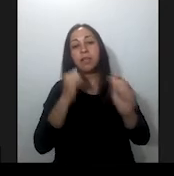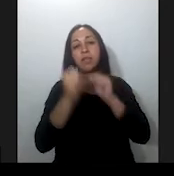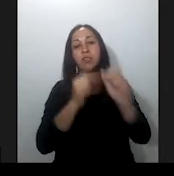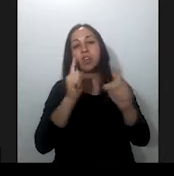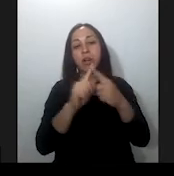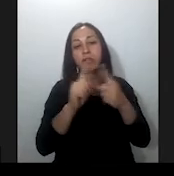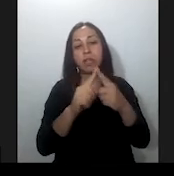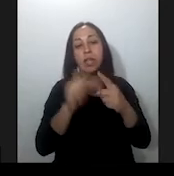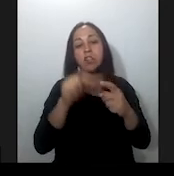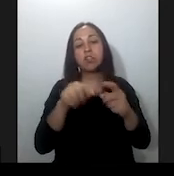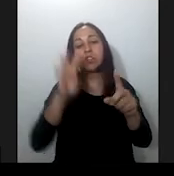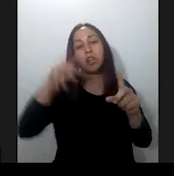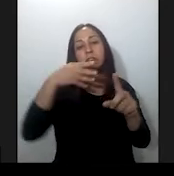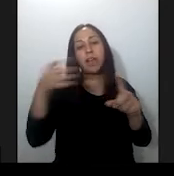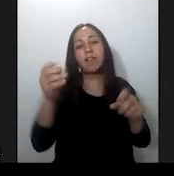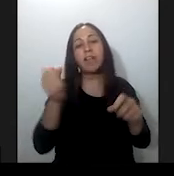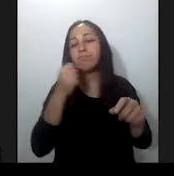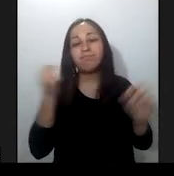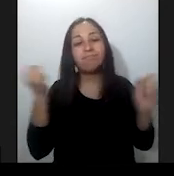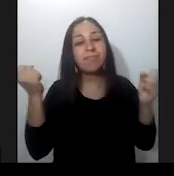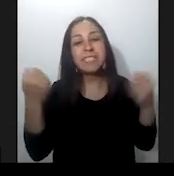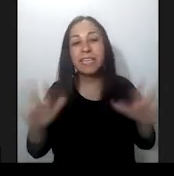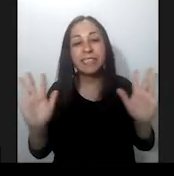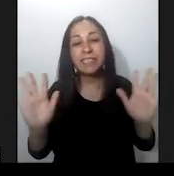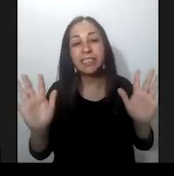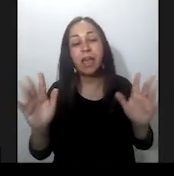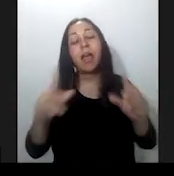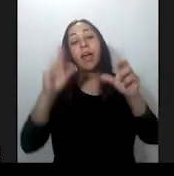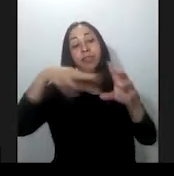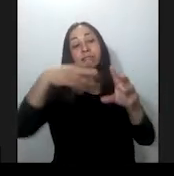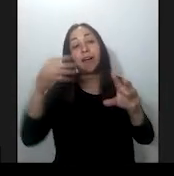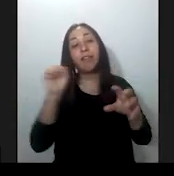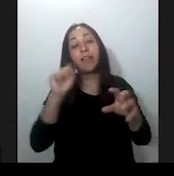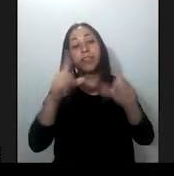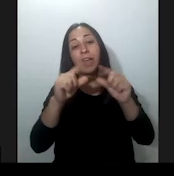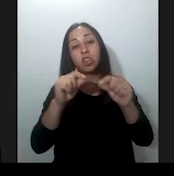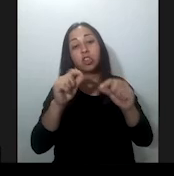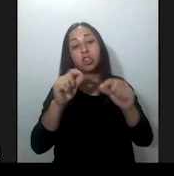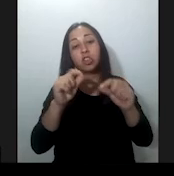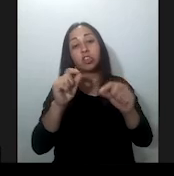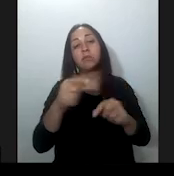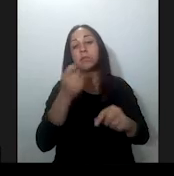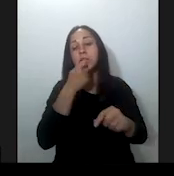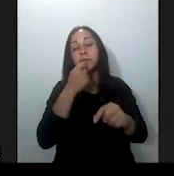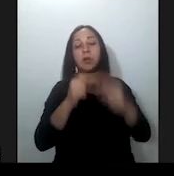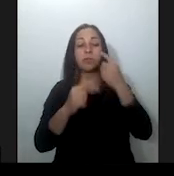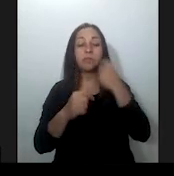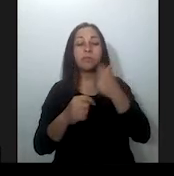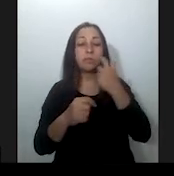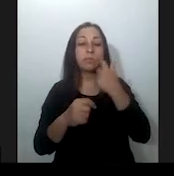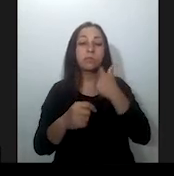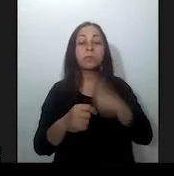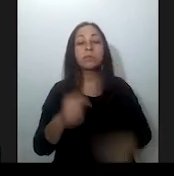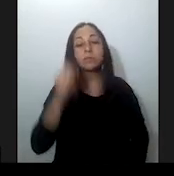ir cambiando, ¿sí? En función de una referencia. En este caso vamos a crear una tabla sencilla, pero una tabla de datos. ¿Bien? Entonces,